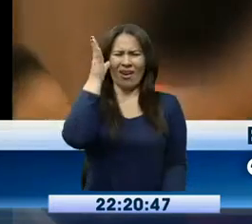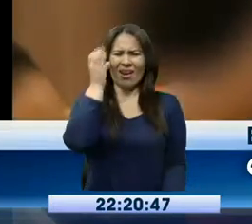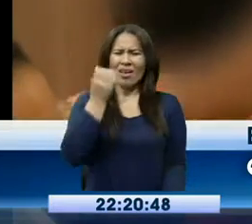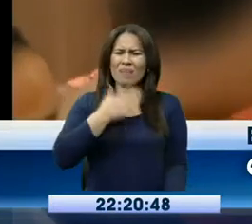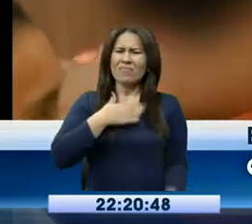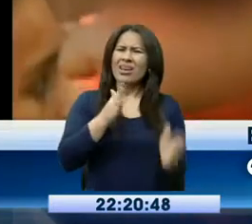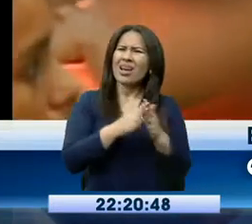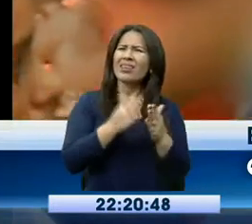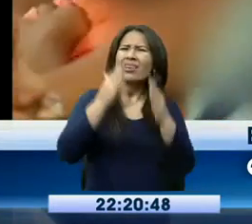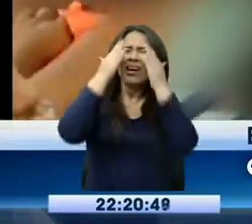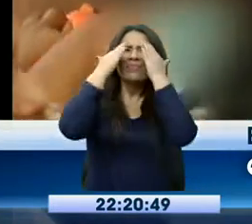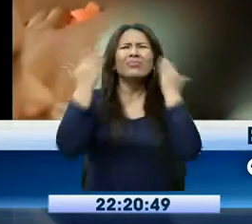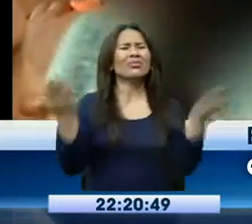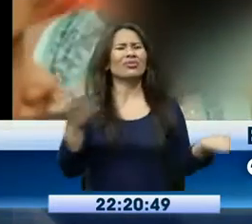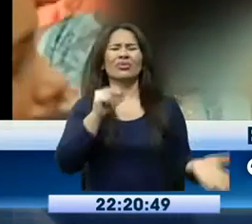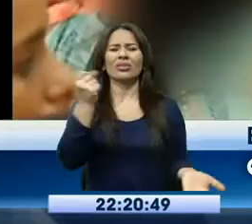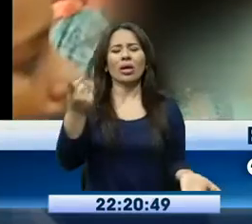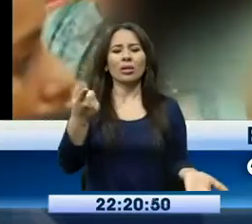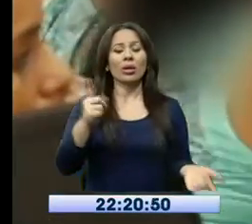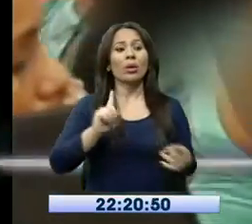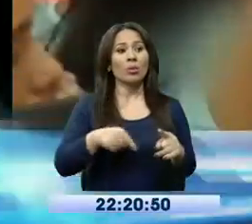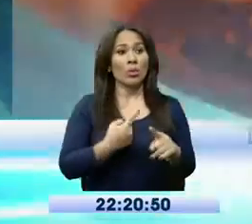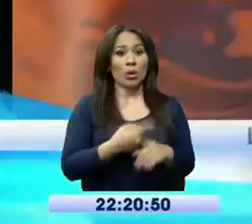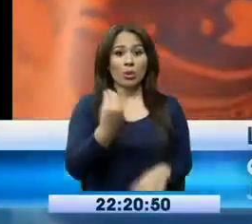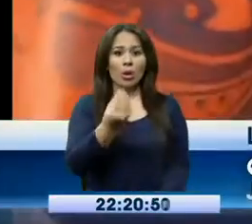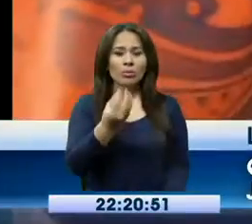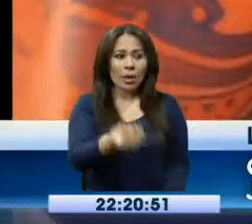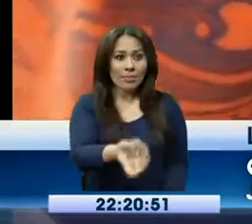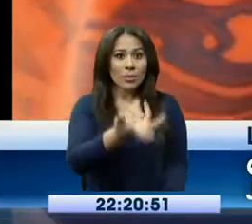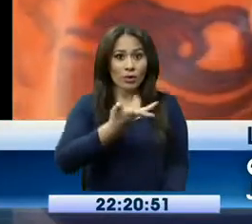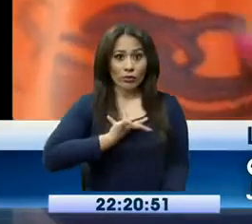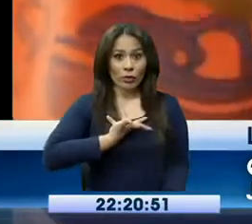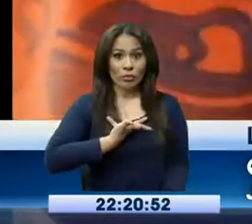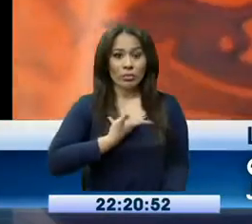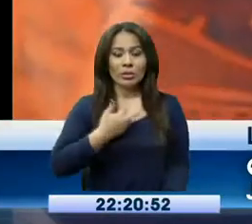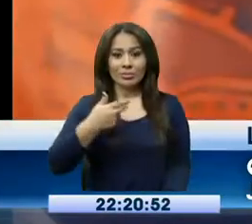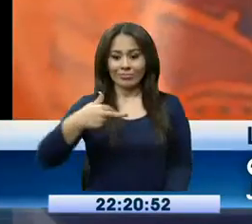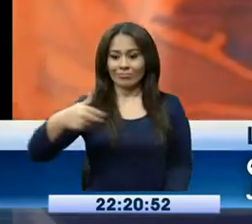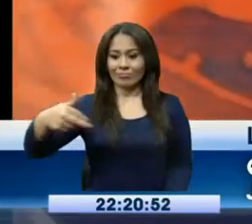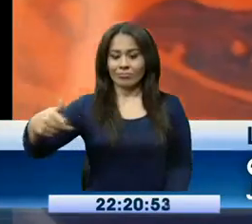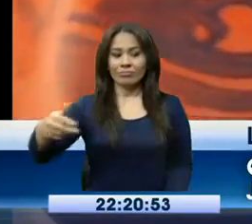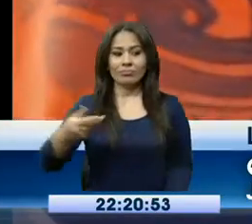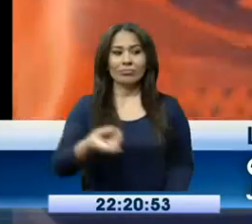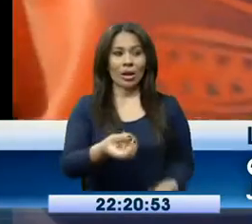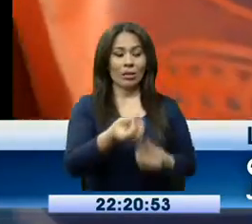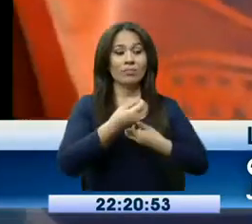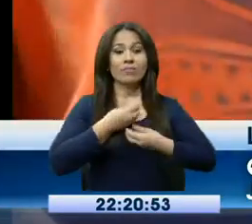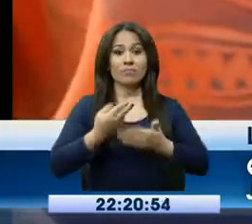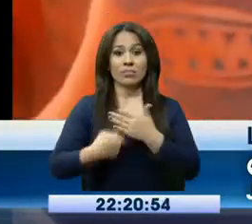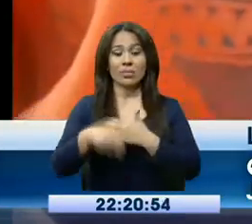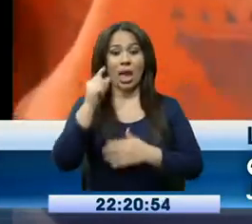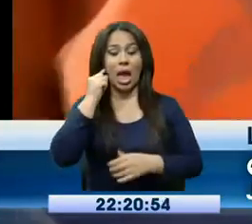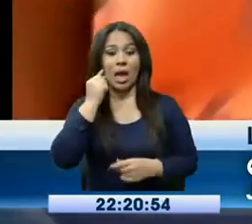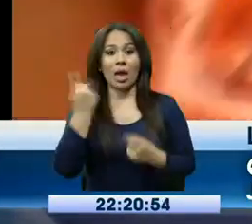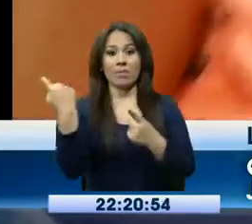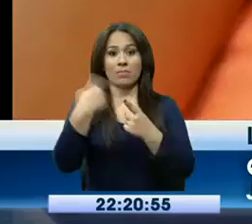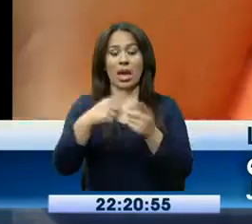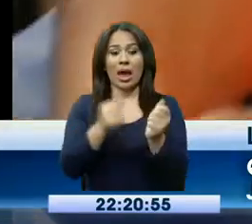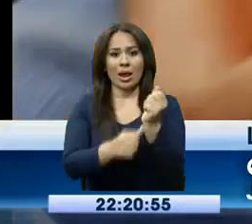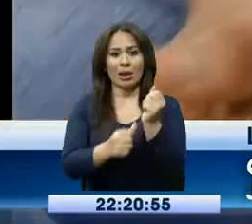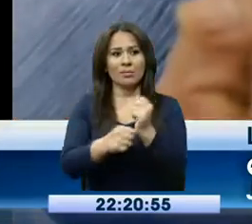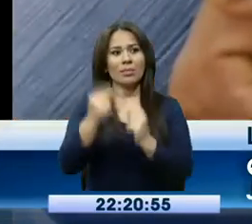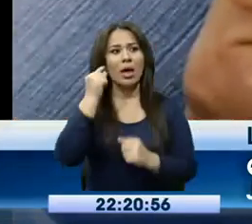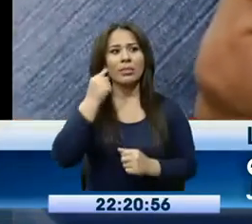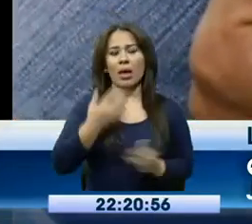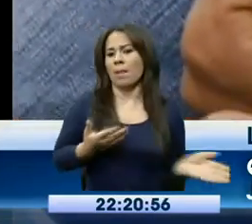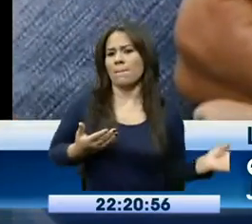cabeza, imposible. Entonces en aquel muchacho sale, mi hija y la hermana de él le dice,